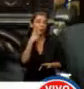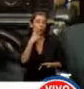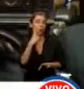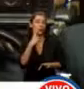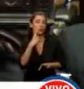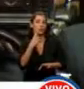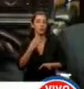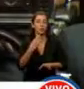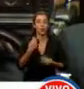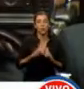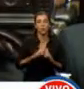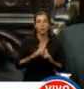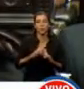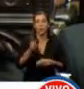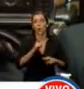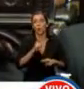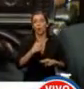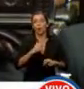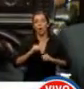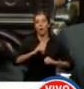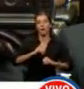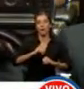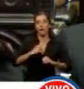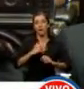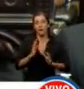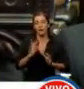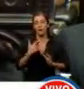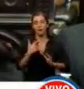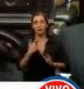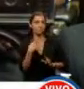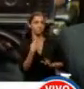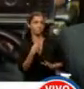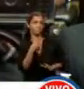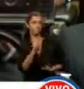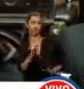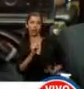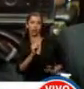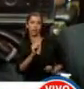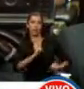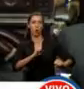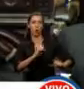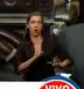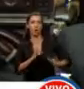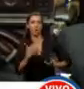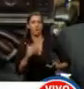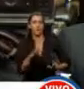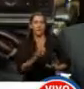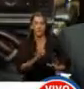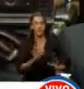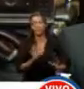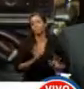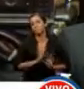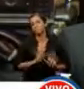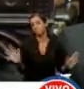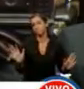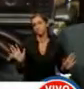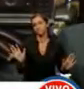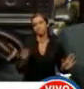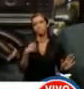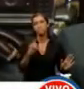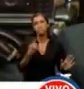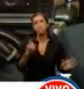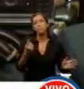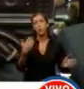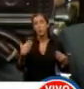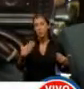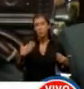lo institucional, en la que nunca quisimos entrar. Hemos bajado a esto, podríamos estar ahora discutiendo